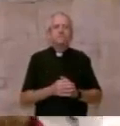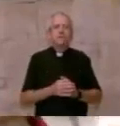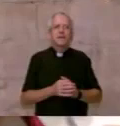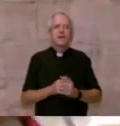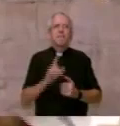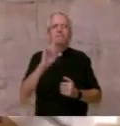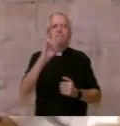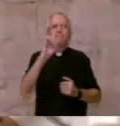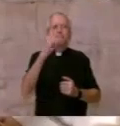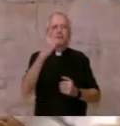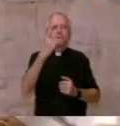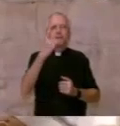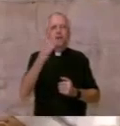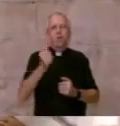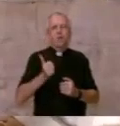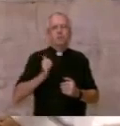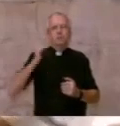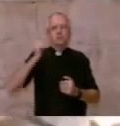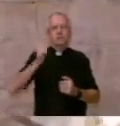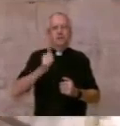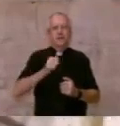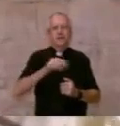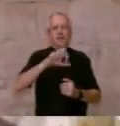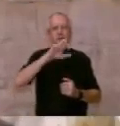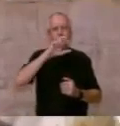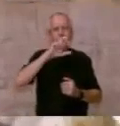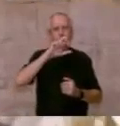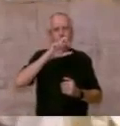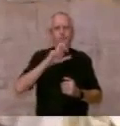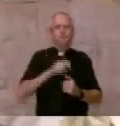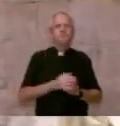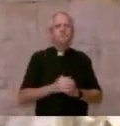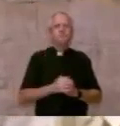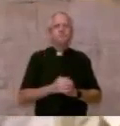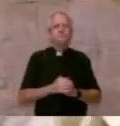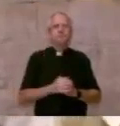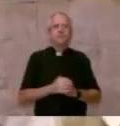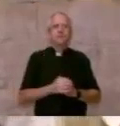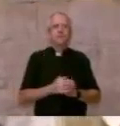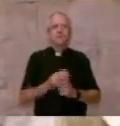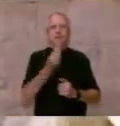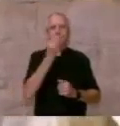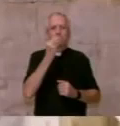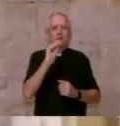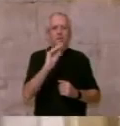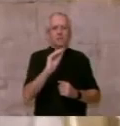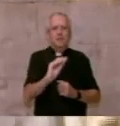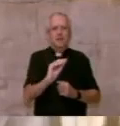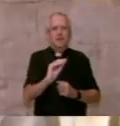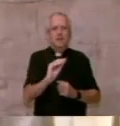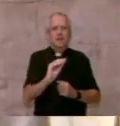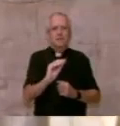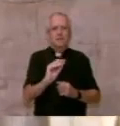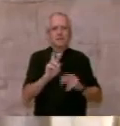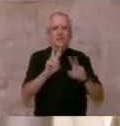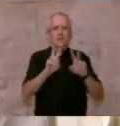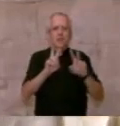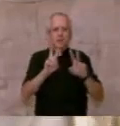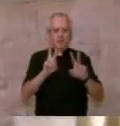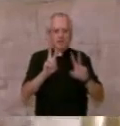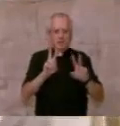la primera ocasión en que el obispo va a besar, el nuevo